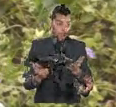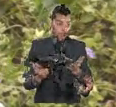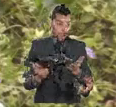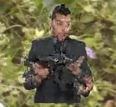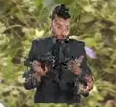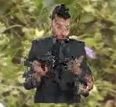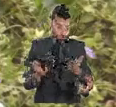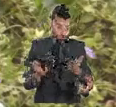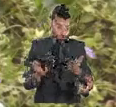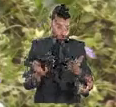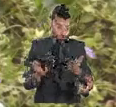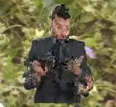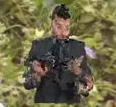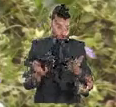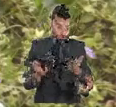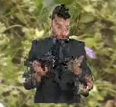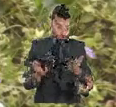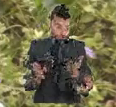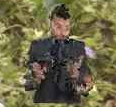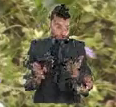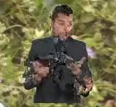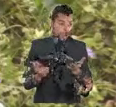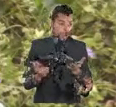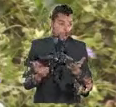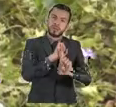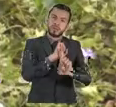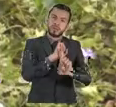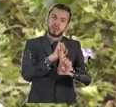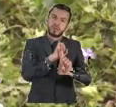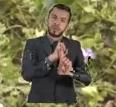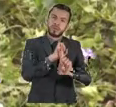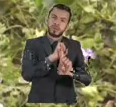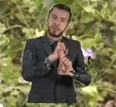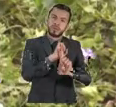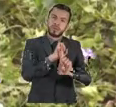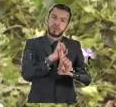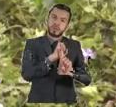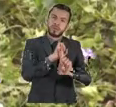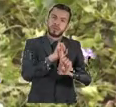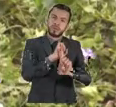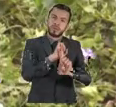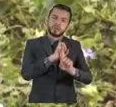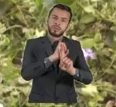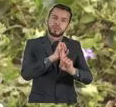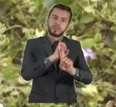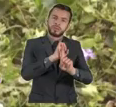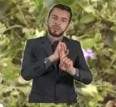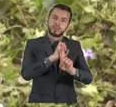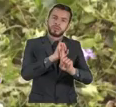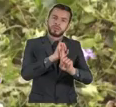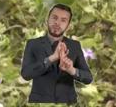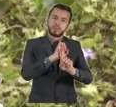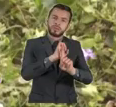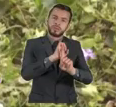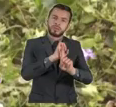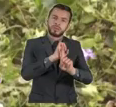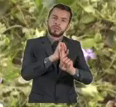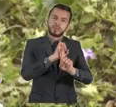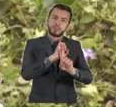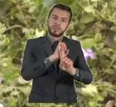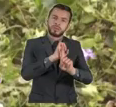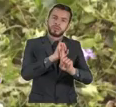social, físico, óptimo para sus habitantes. Es una ciudad realmente